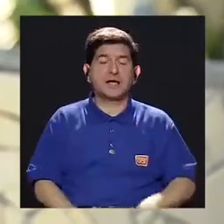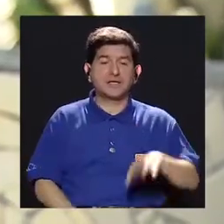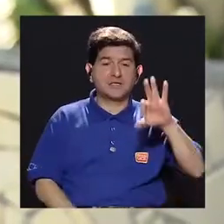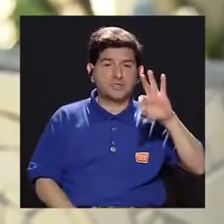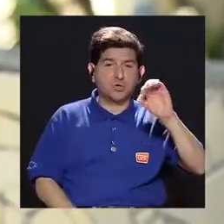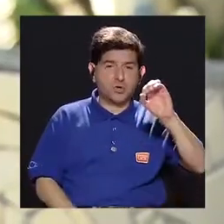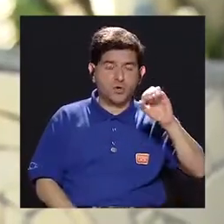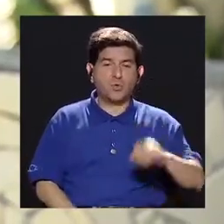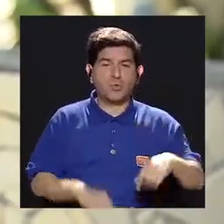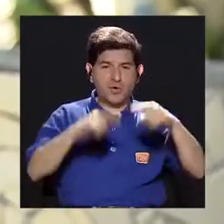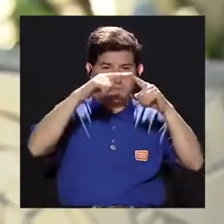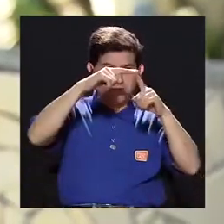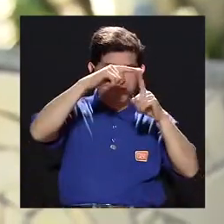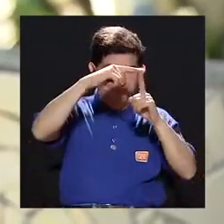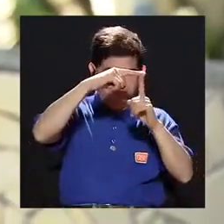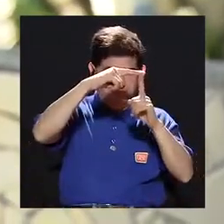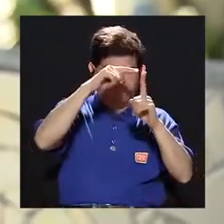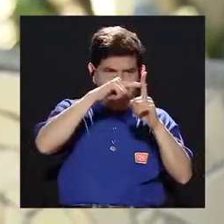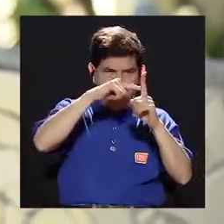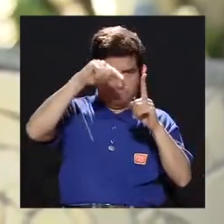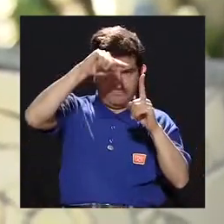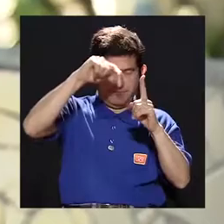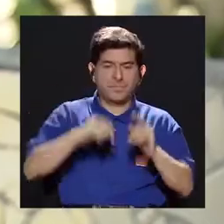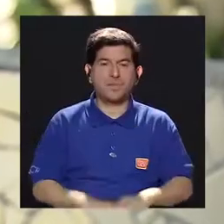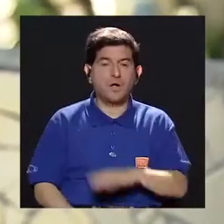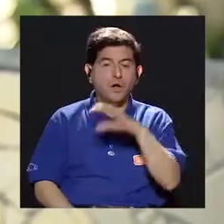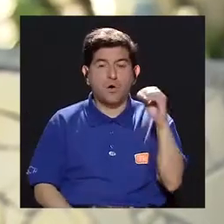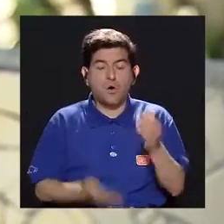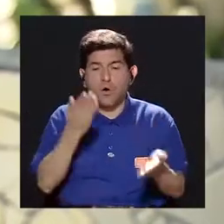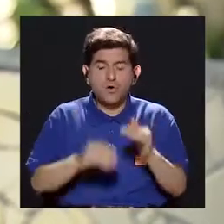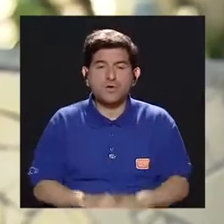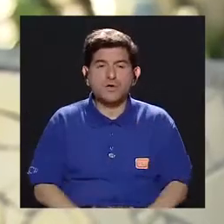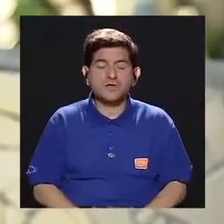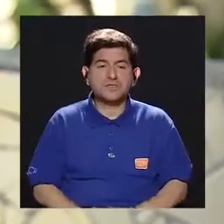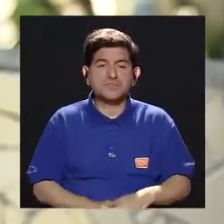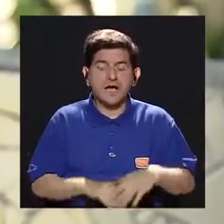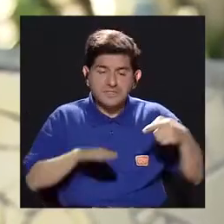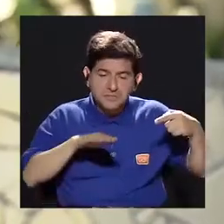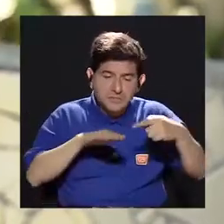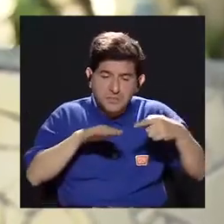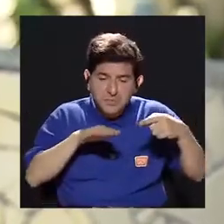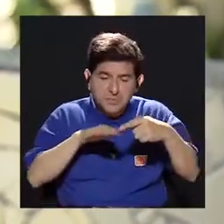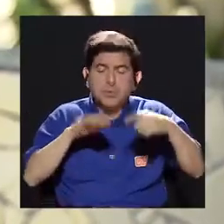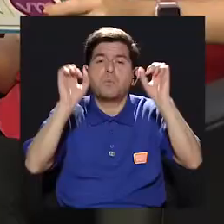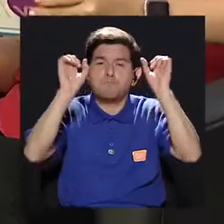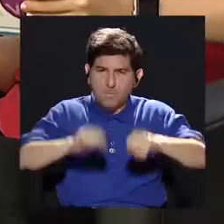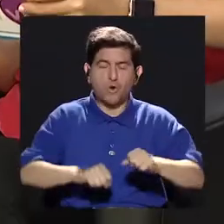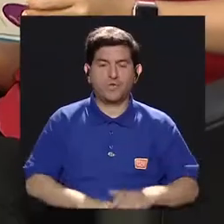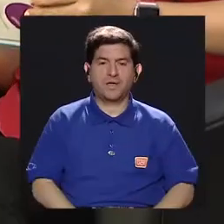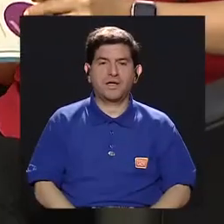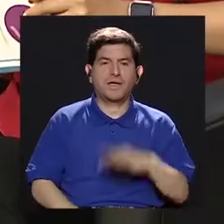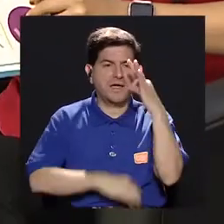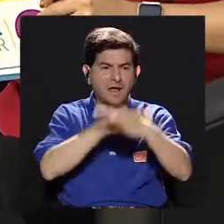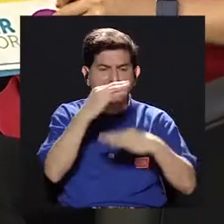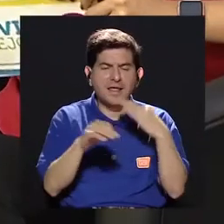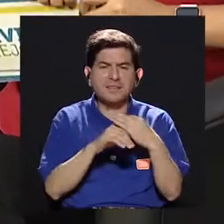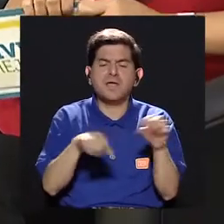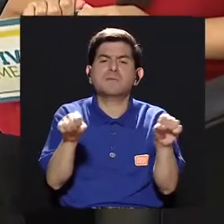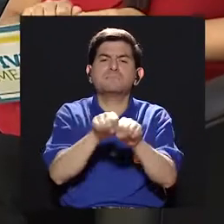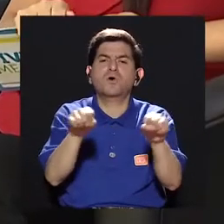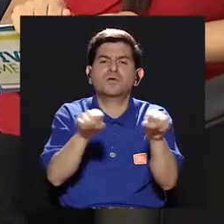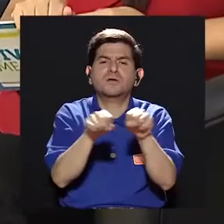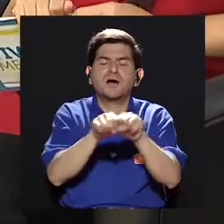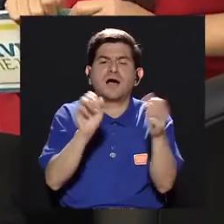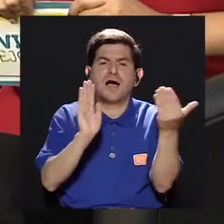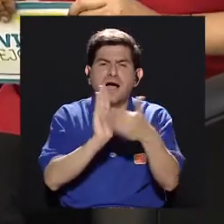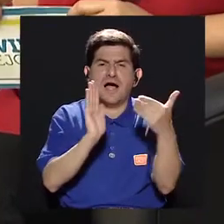grados. Uh-huh. Y si nos quedaron desparejas o algo así, podemos limarlas para emparejar. Uh-huh. ¿El tipo de